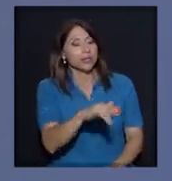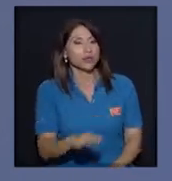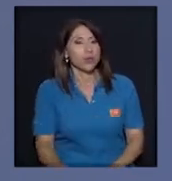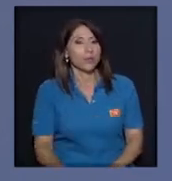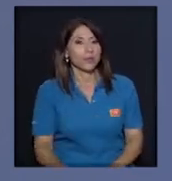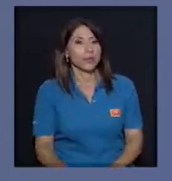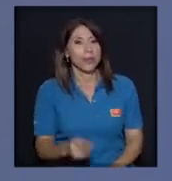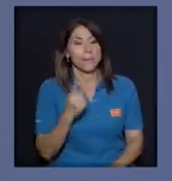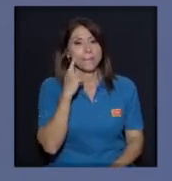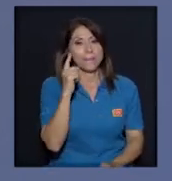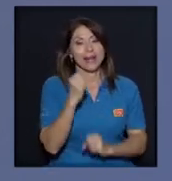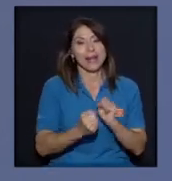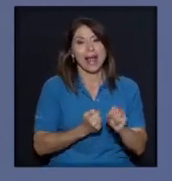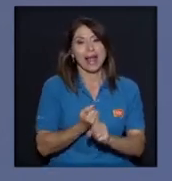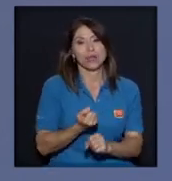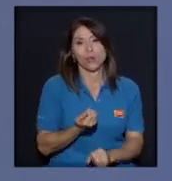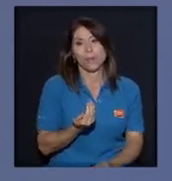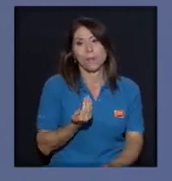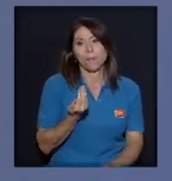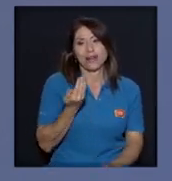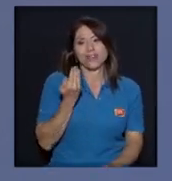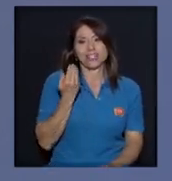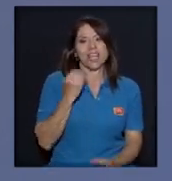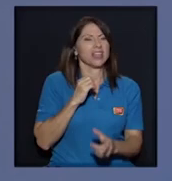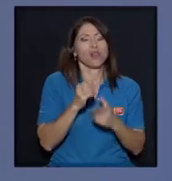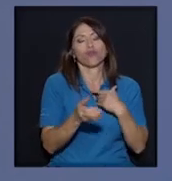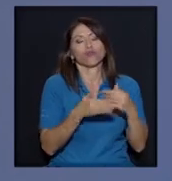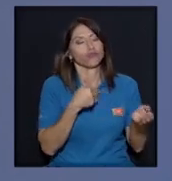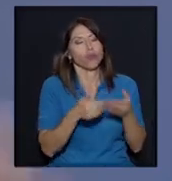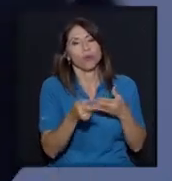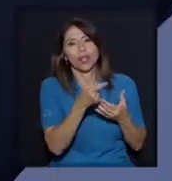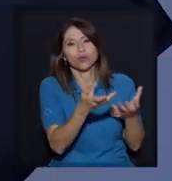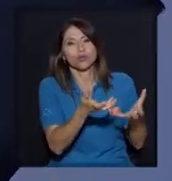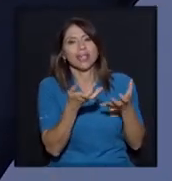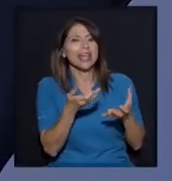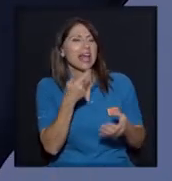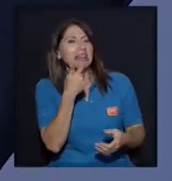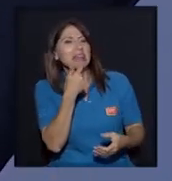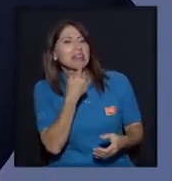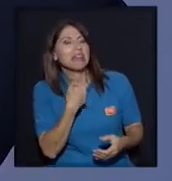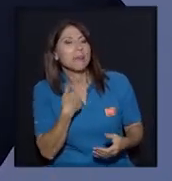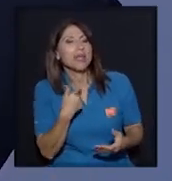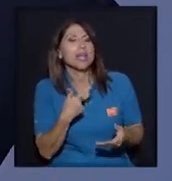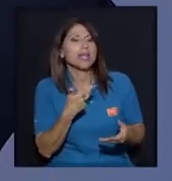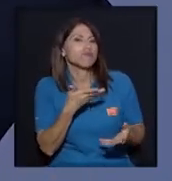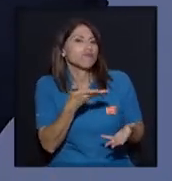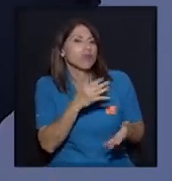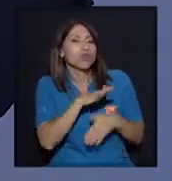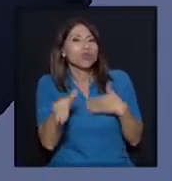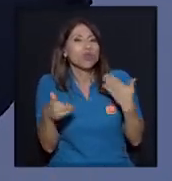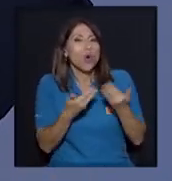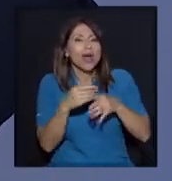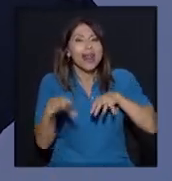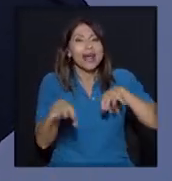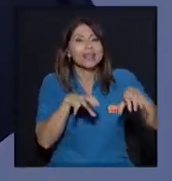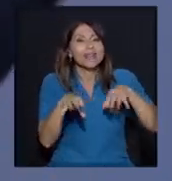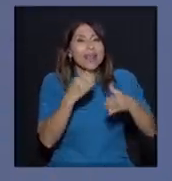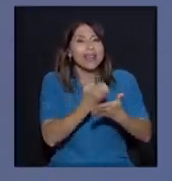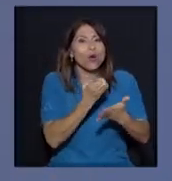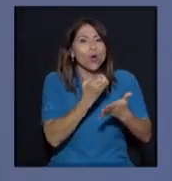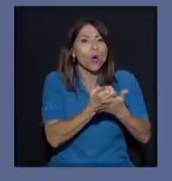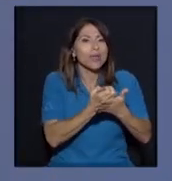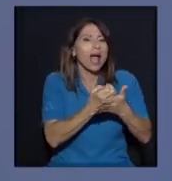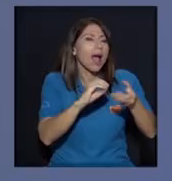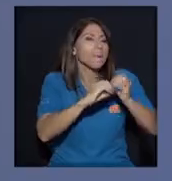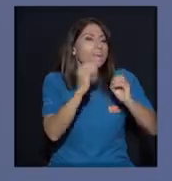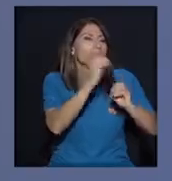año más reciente o para cual año que usted quiera, más o menos qué porcentaje de toda la actividad económica son las importaciones y